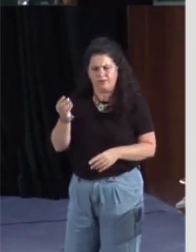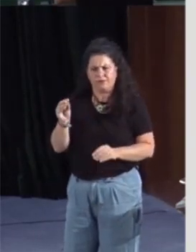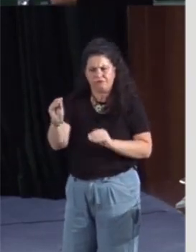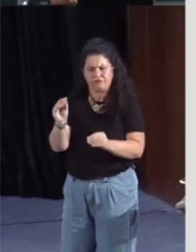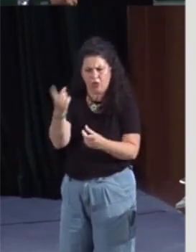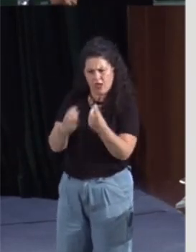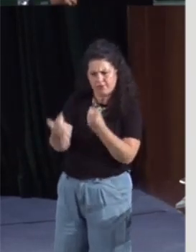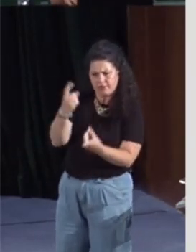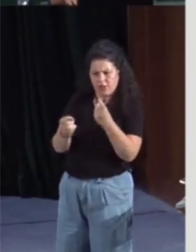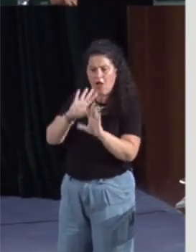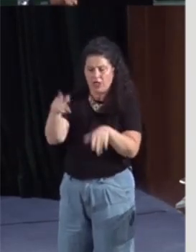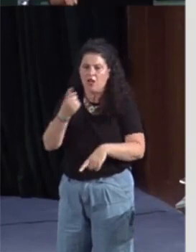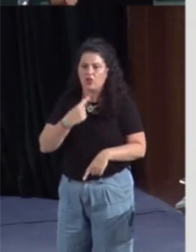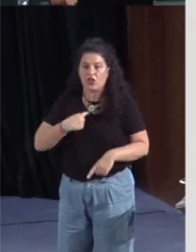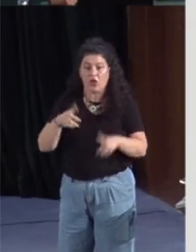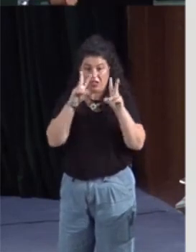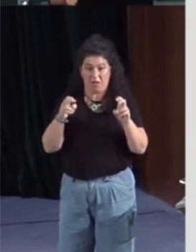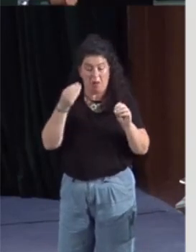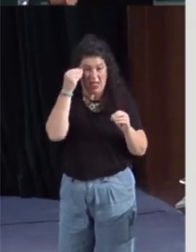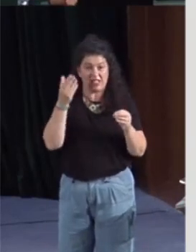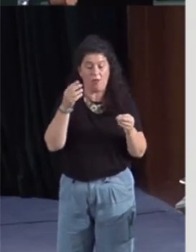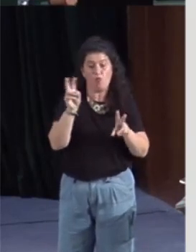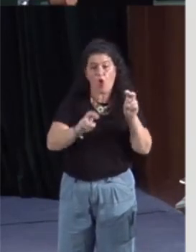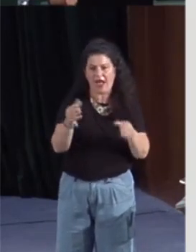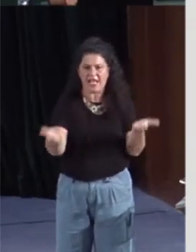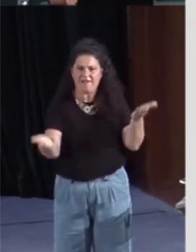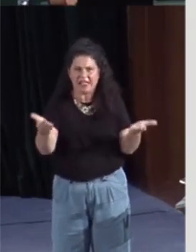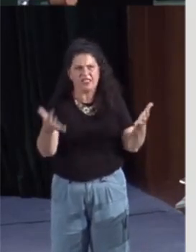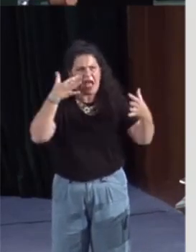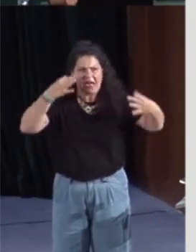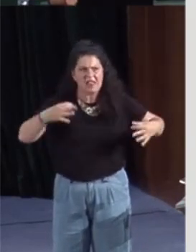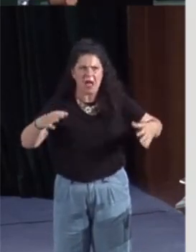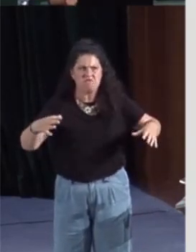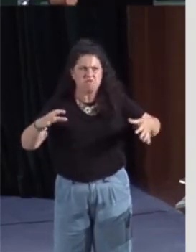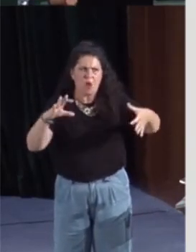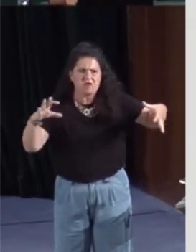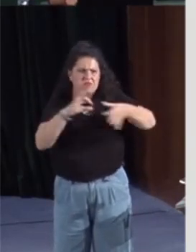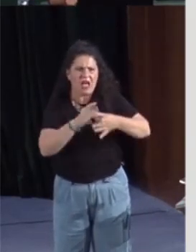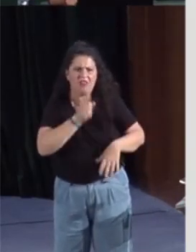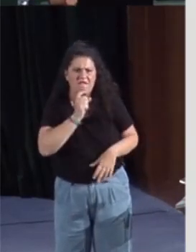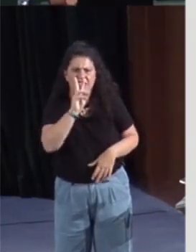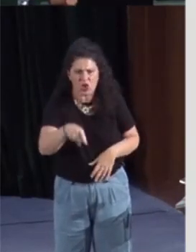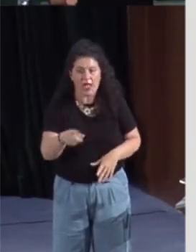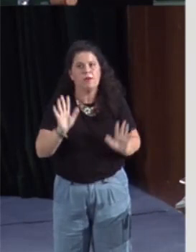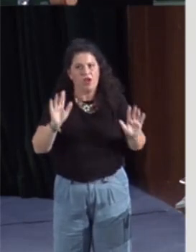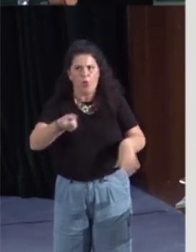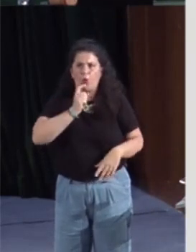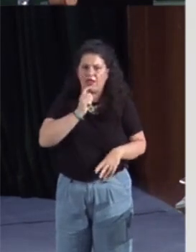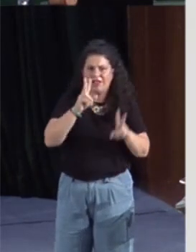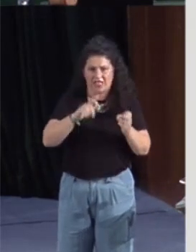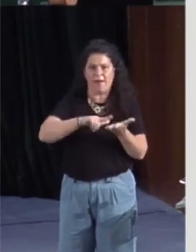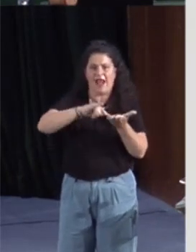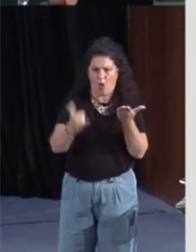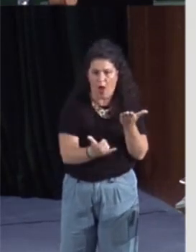lenguaje metafórico. También otra de las cosas es que no hizo una evaluación externa, una evaluación final del